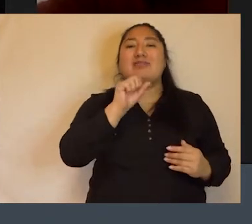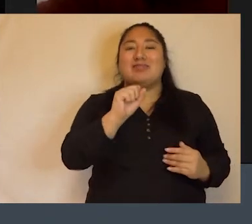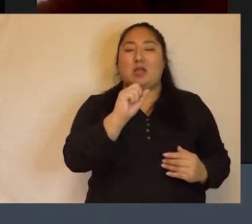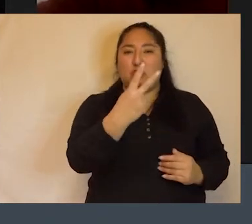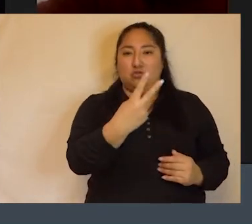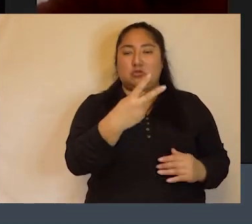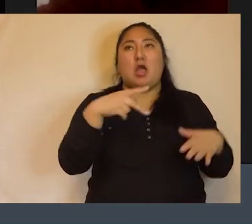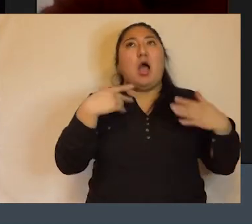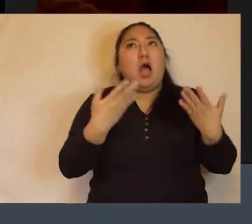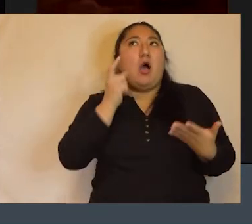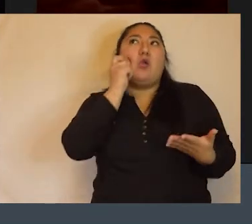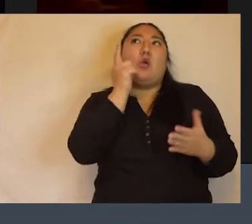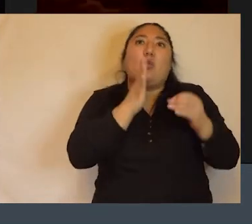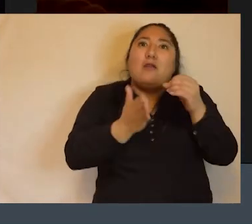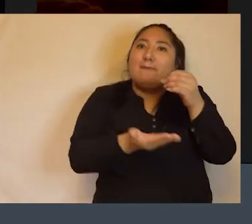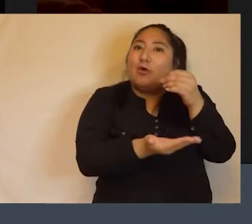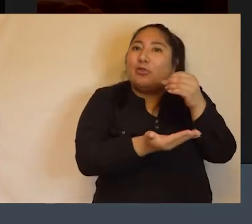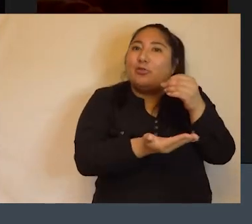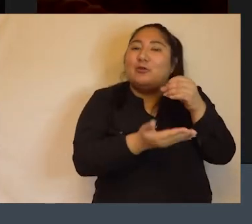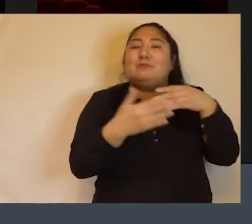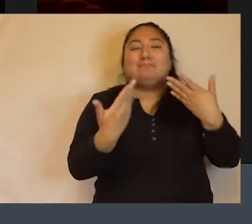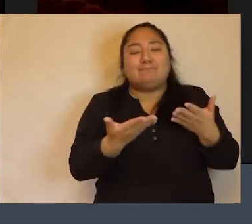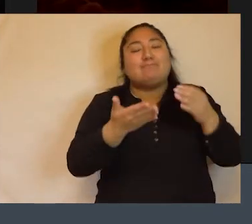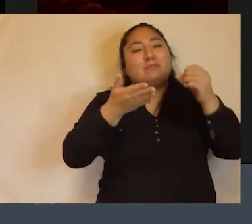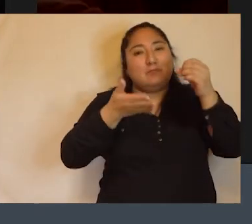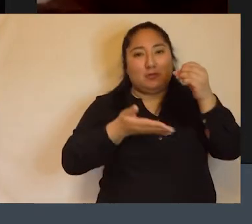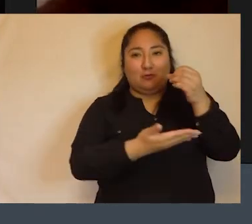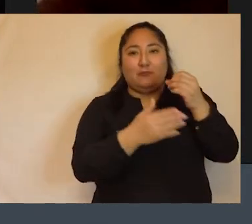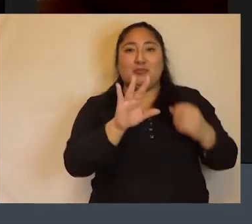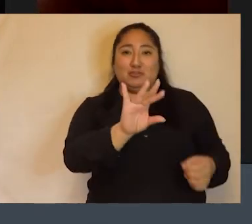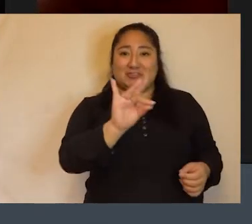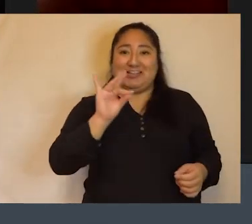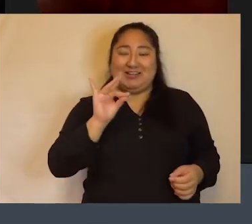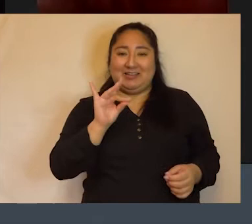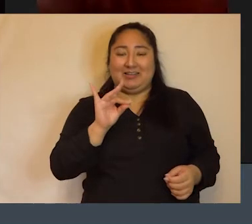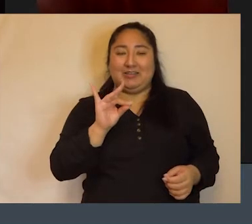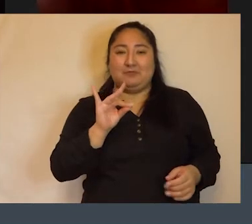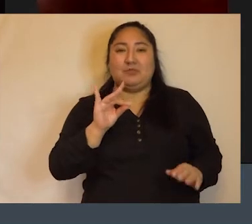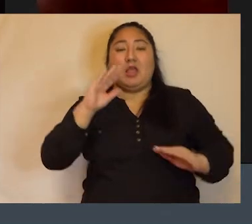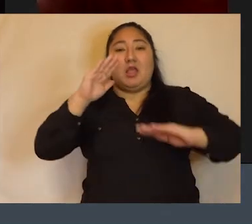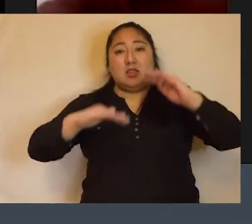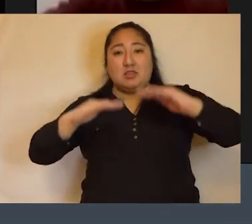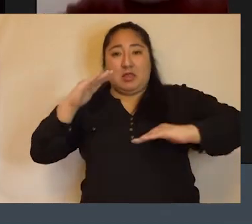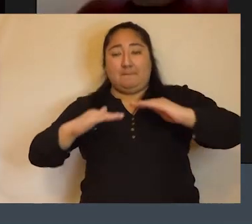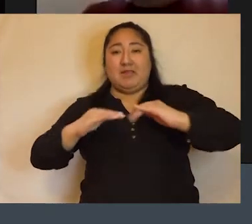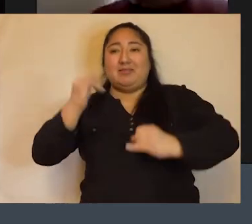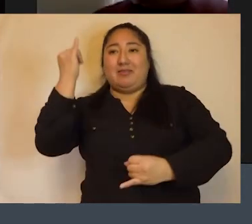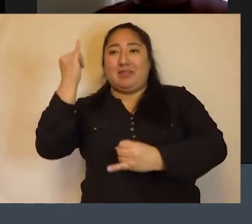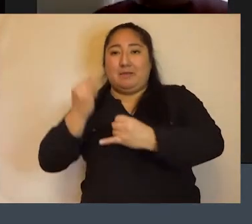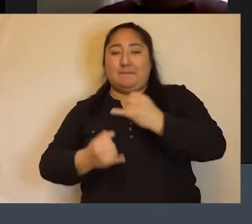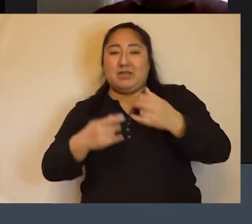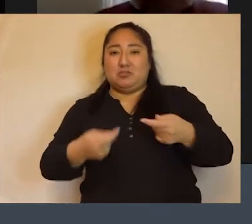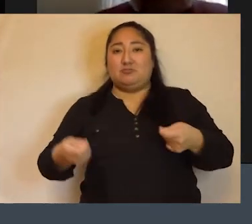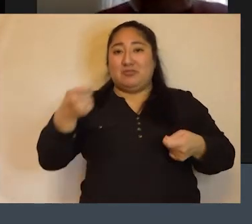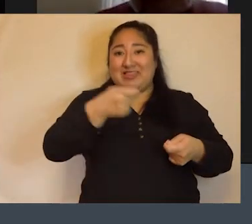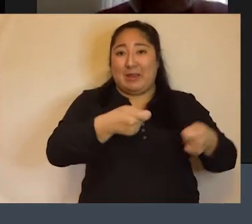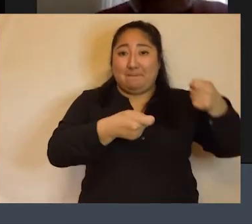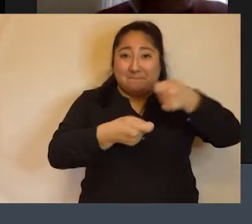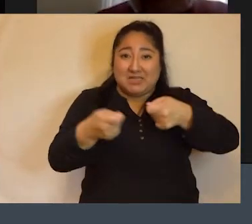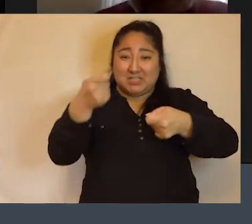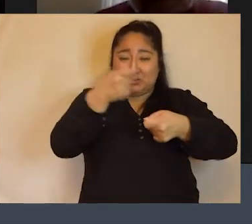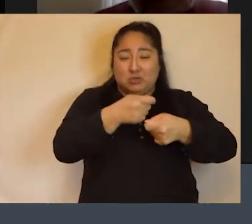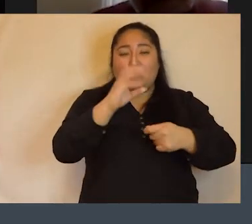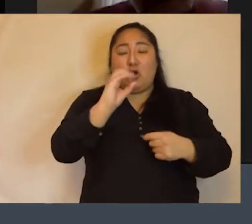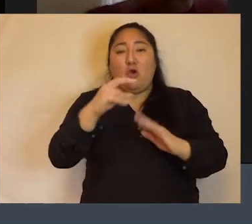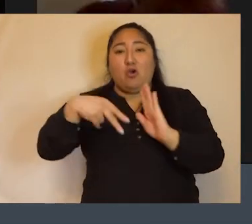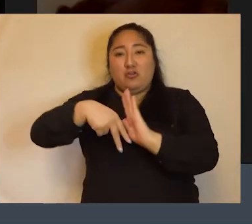Ahora, ahí viene la pregunta, ¿en qué fondo? Bueno, los fondos se eligen de acuerdo al plazo de inversión y al nivel